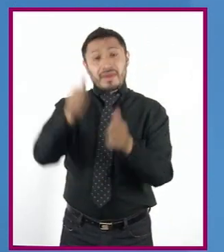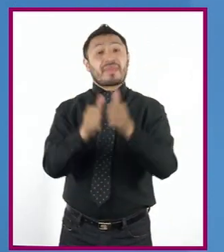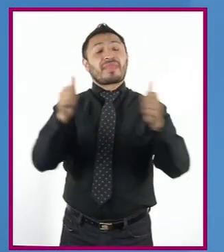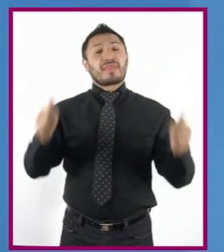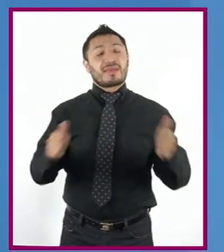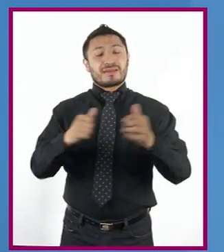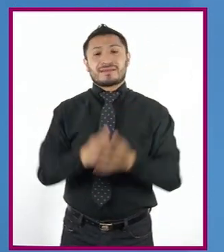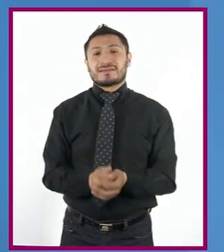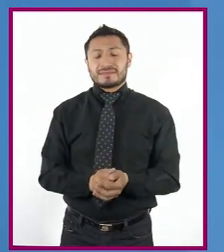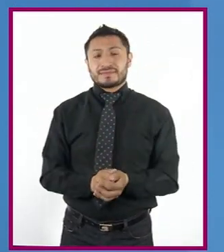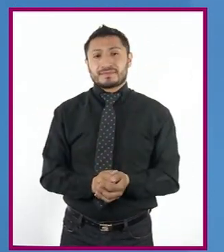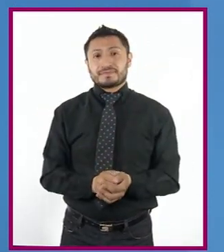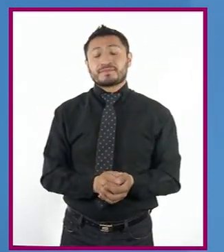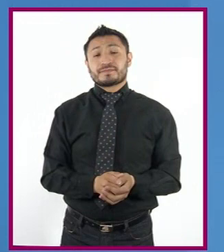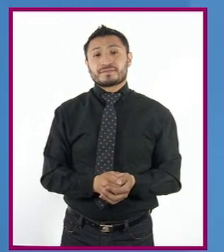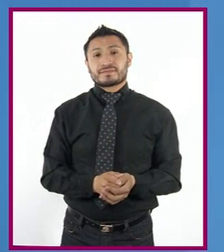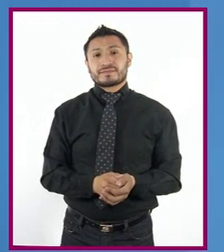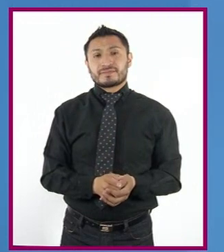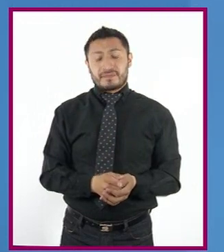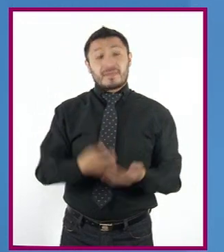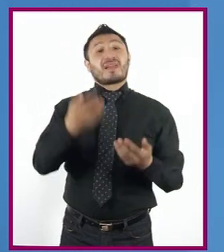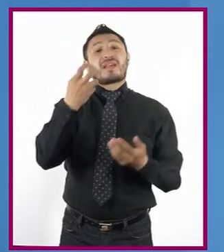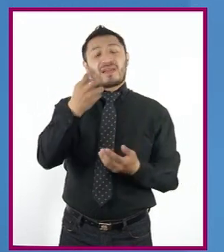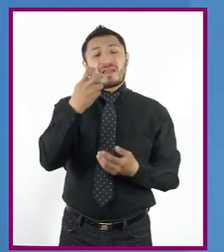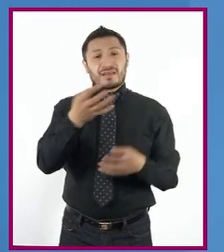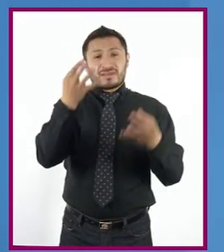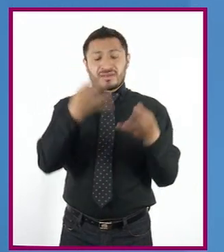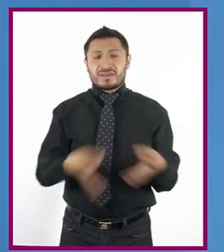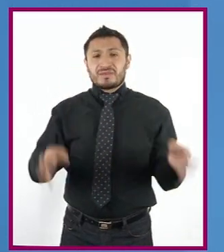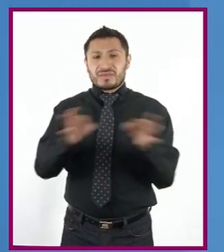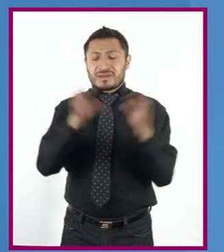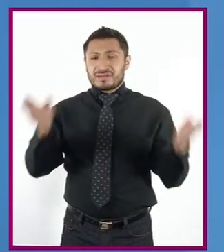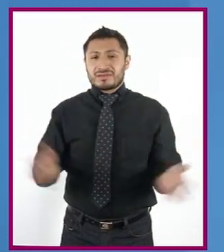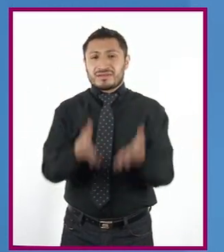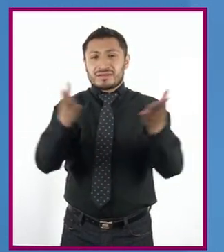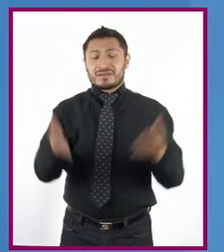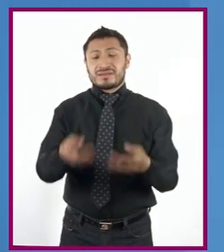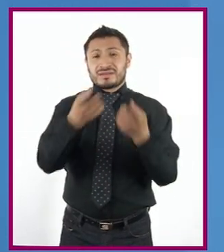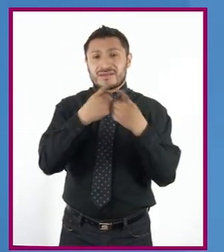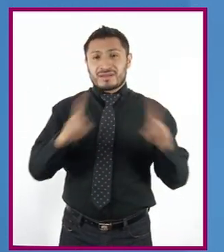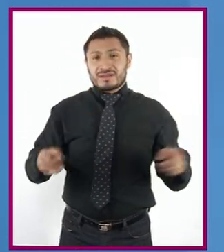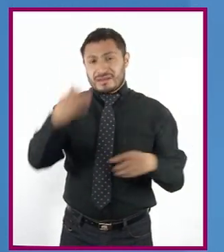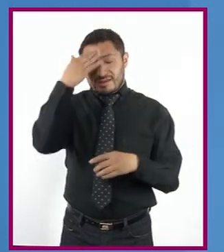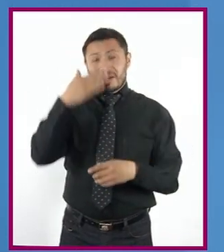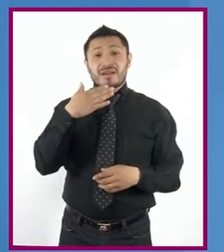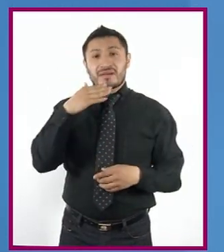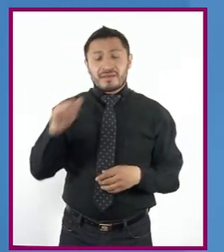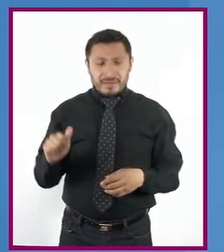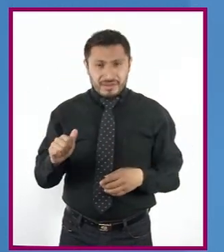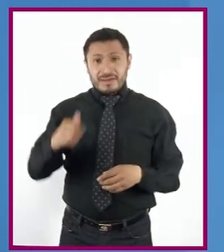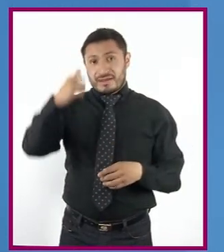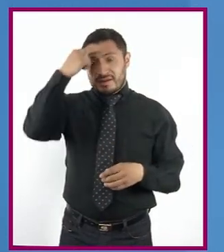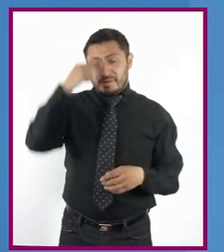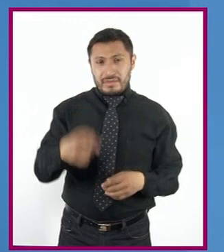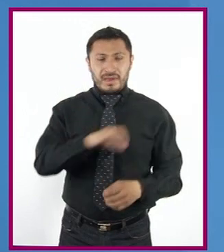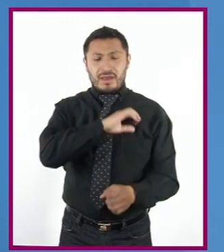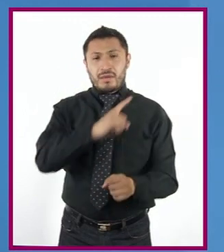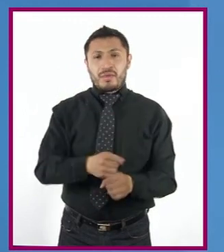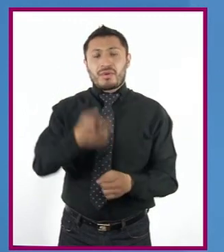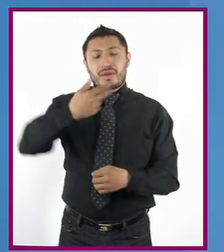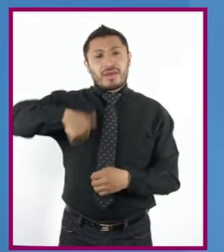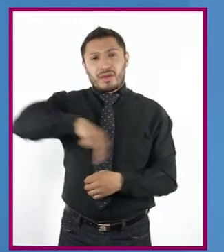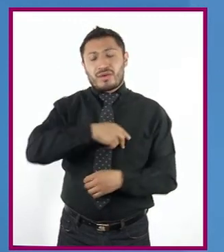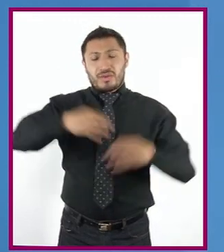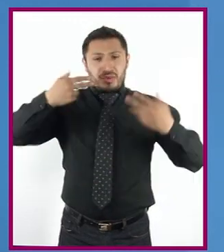que redundará en el desarrollo de habilidades que se pueden ver como una oportunidad para mejorar como seres